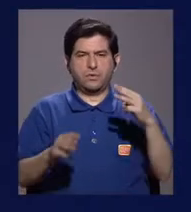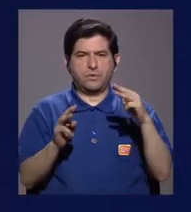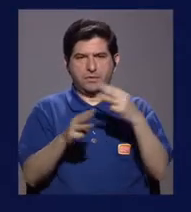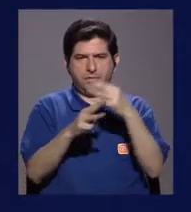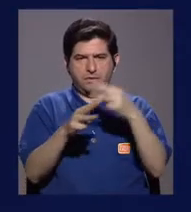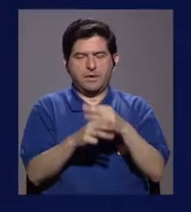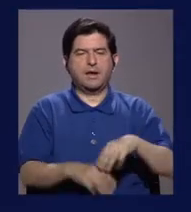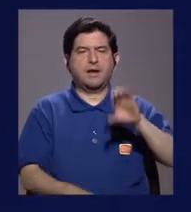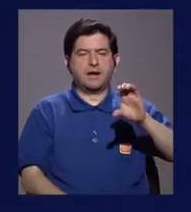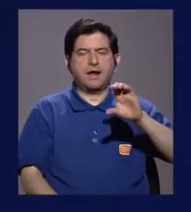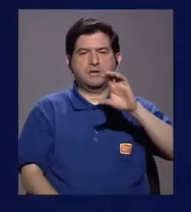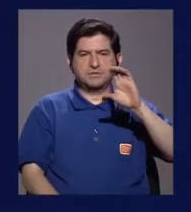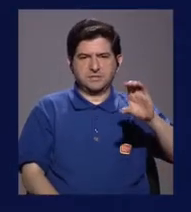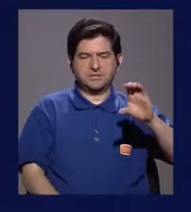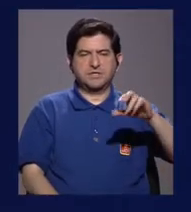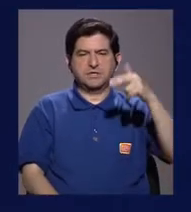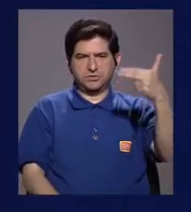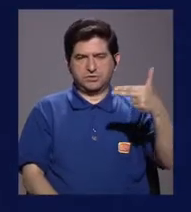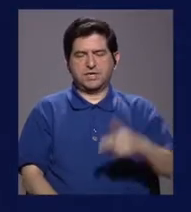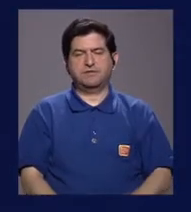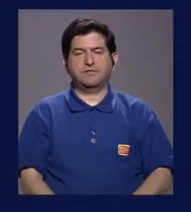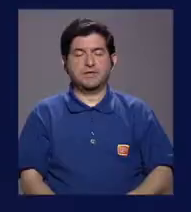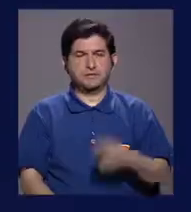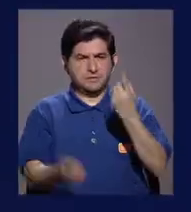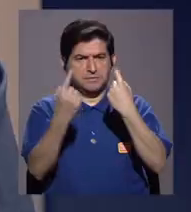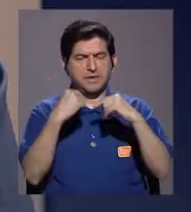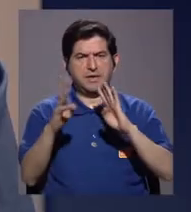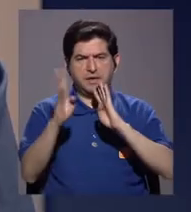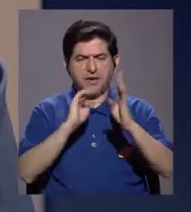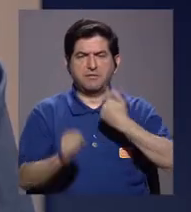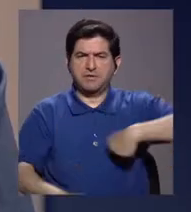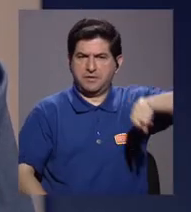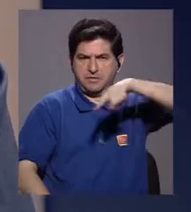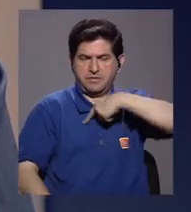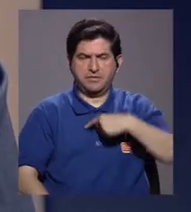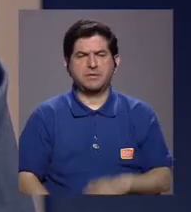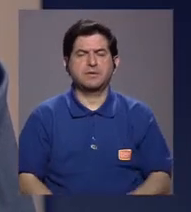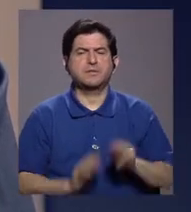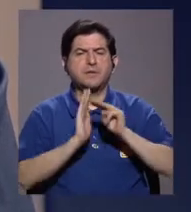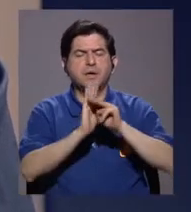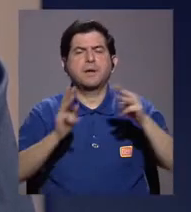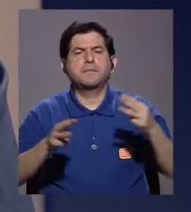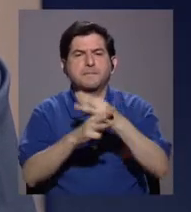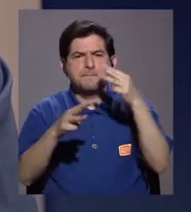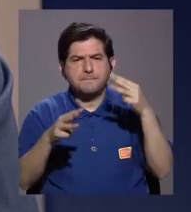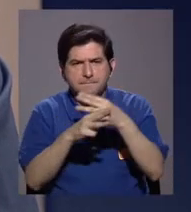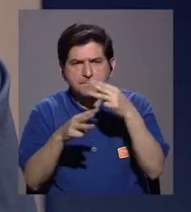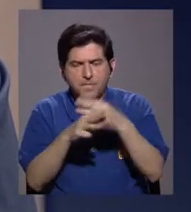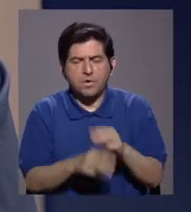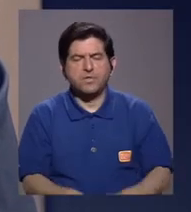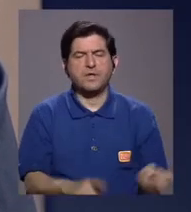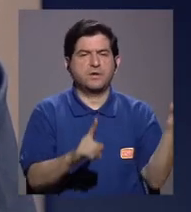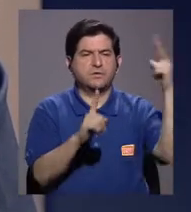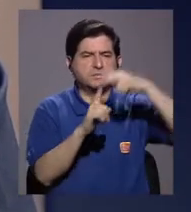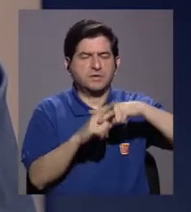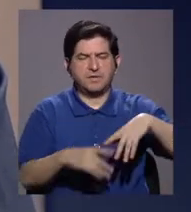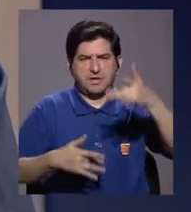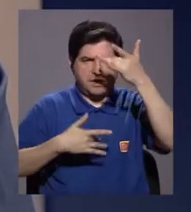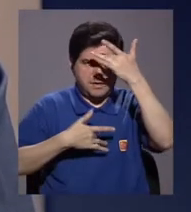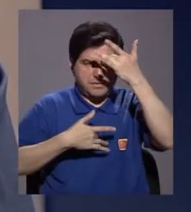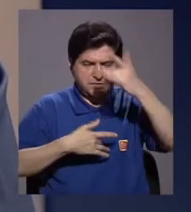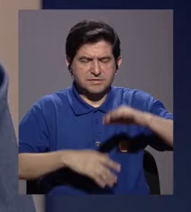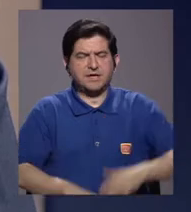carlos castillo chávez que viene a conversar un rato con nosotros sobre modelos matemáticos aplicados a enfermedades